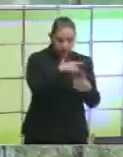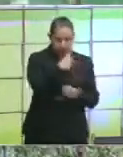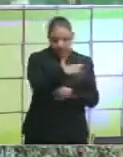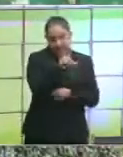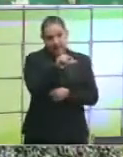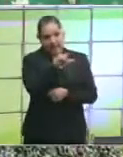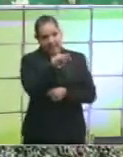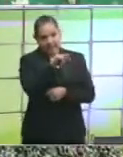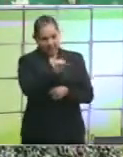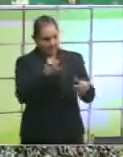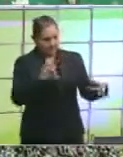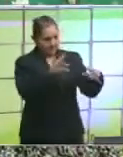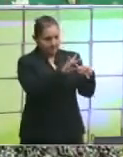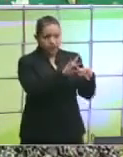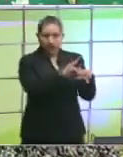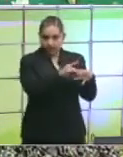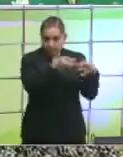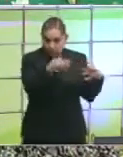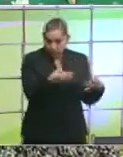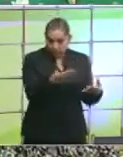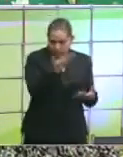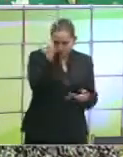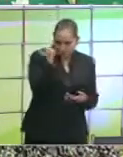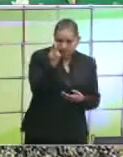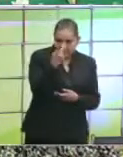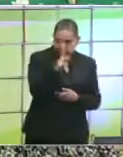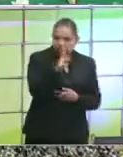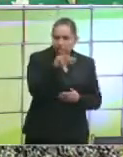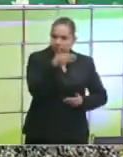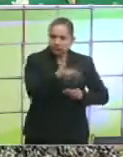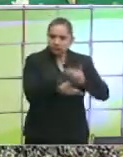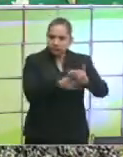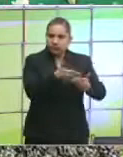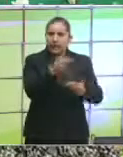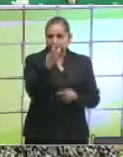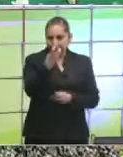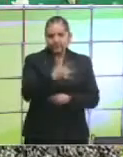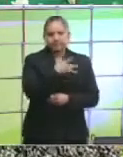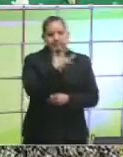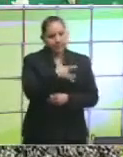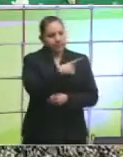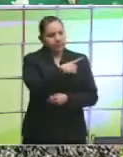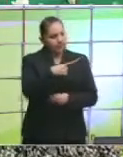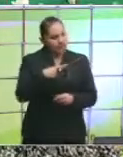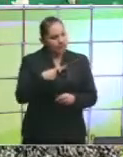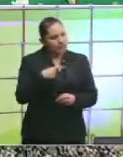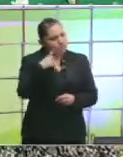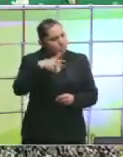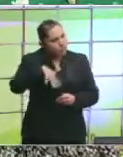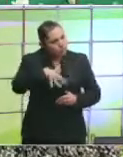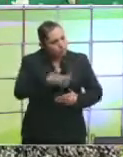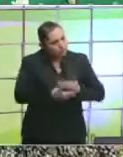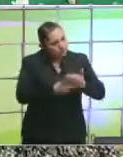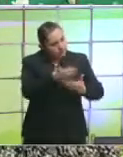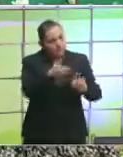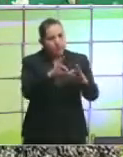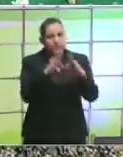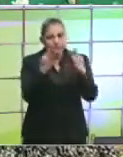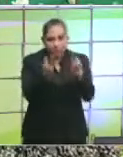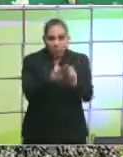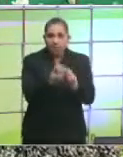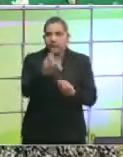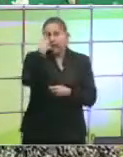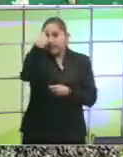y al menos hay una información hay ahí sí creo que valdrá la pena encontrar algunos mecanismos para tratar de incorporar